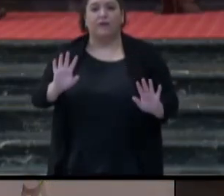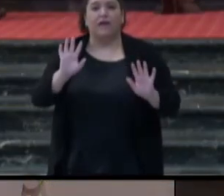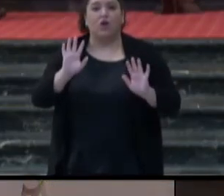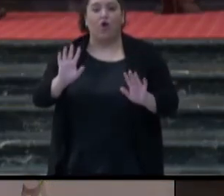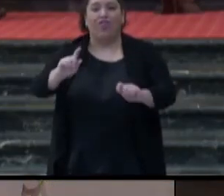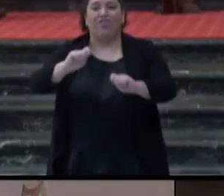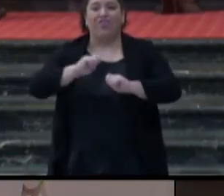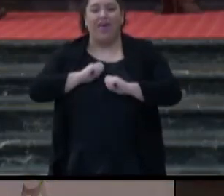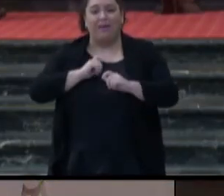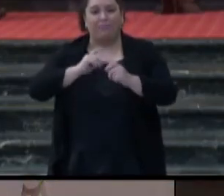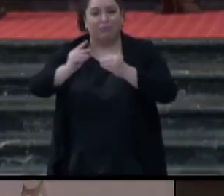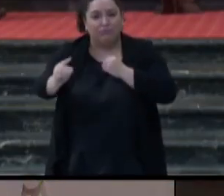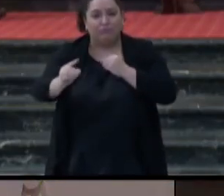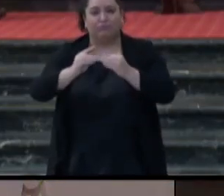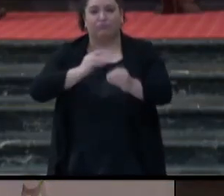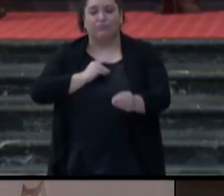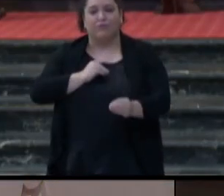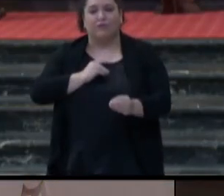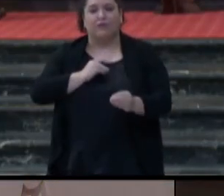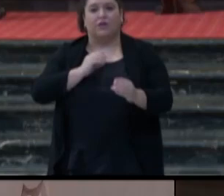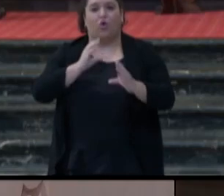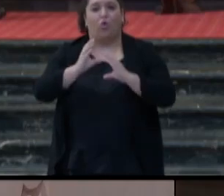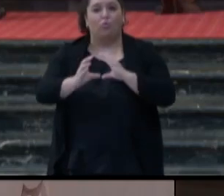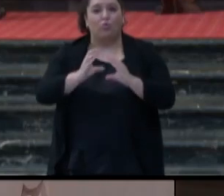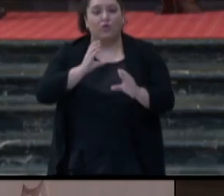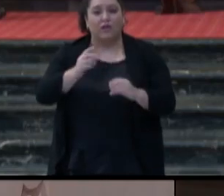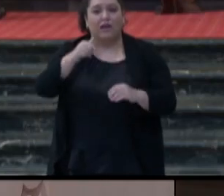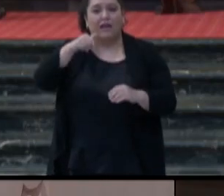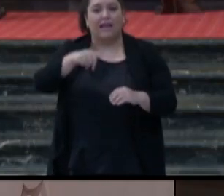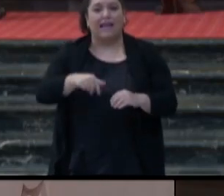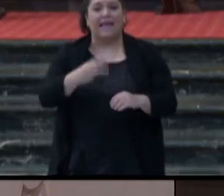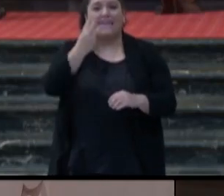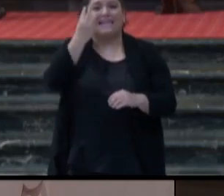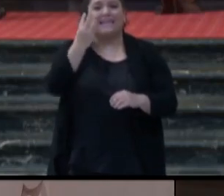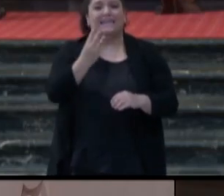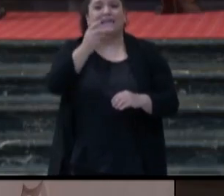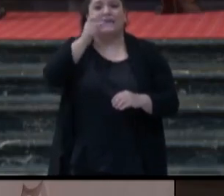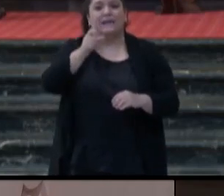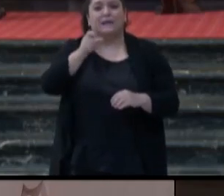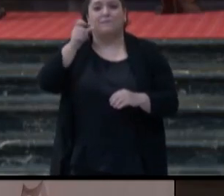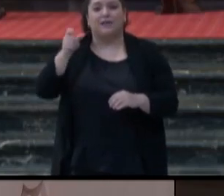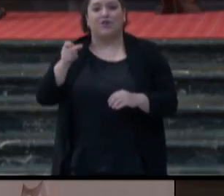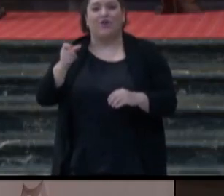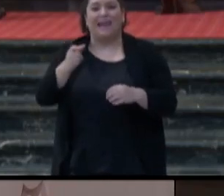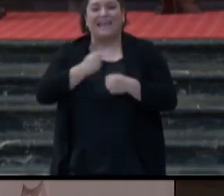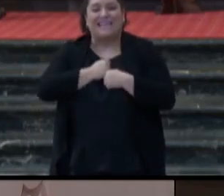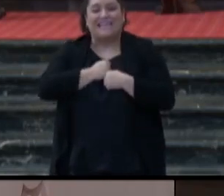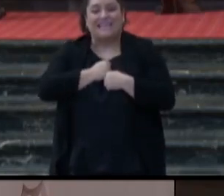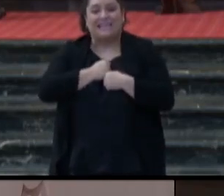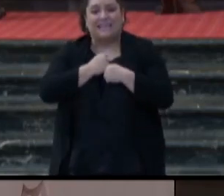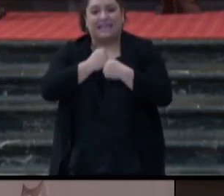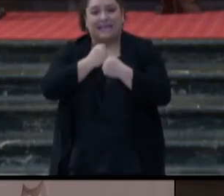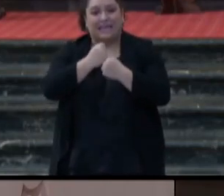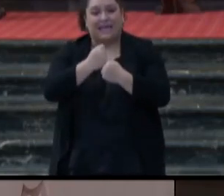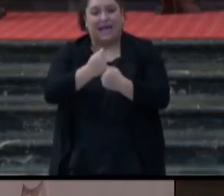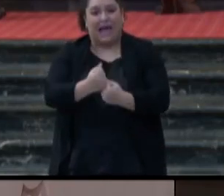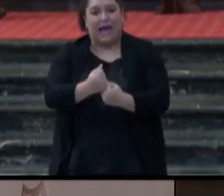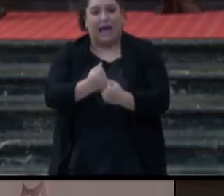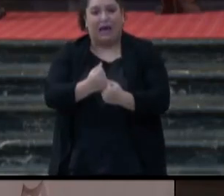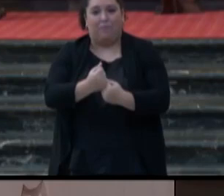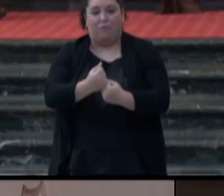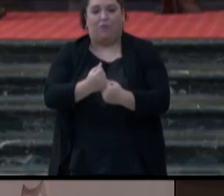recibido y comunicado en las tres personas que se aman con un amor